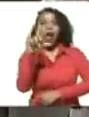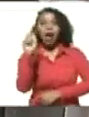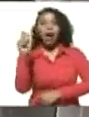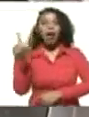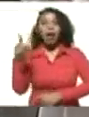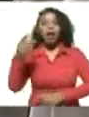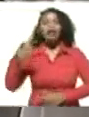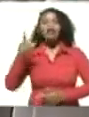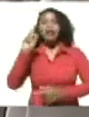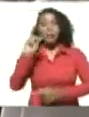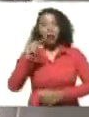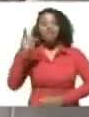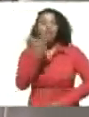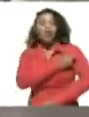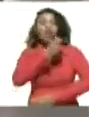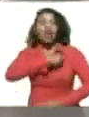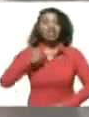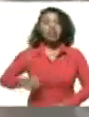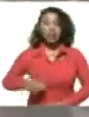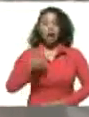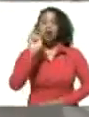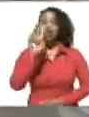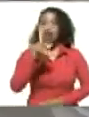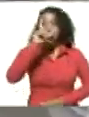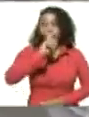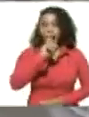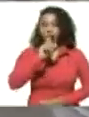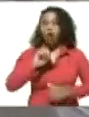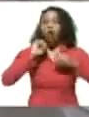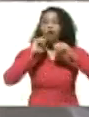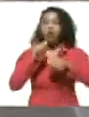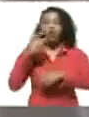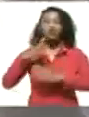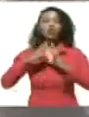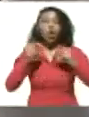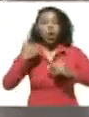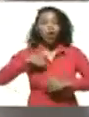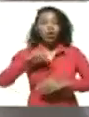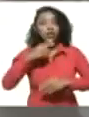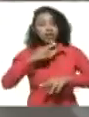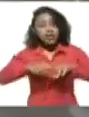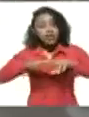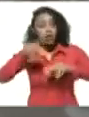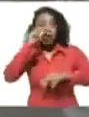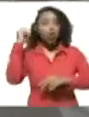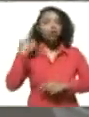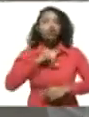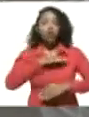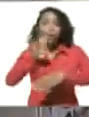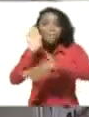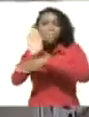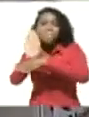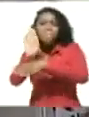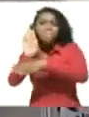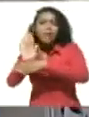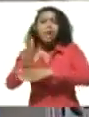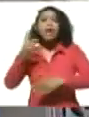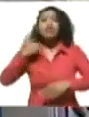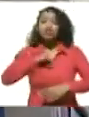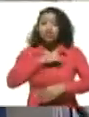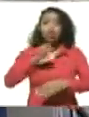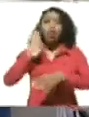así que a partir de los 2 años de edad bueno para todos nuestros niños y para todas nuestras niñas vamos a protegerlos y vamos a